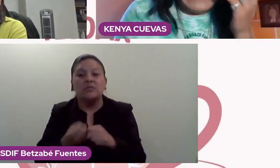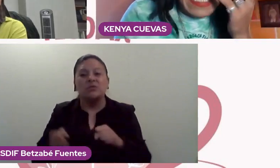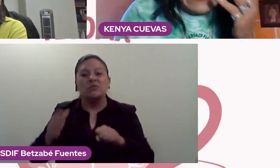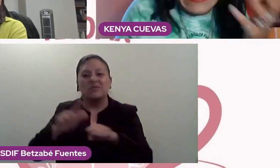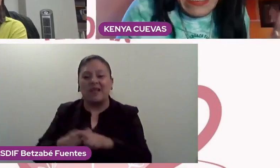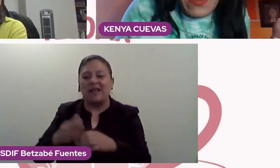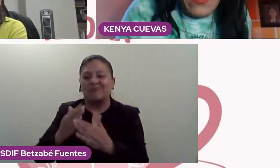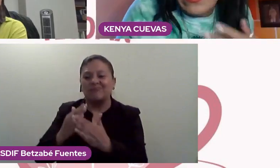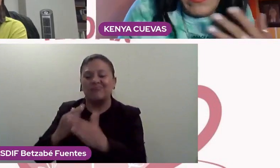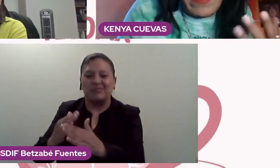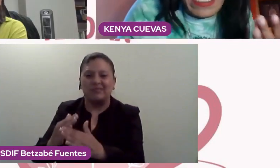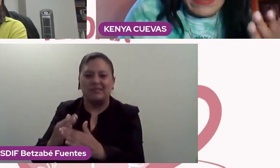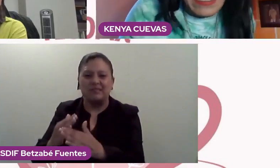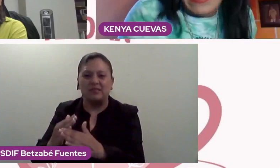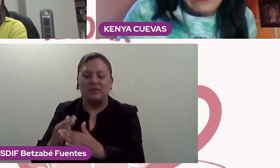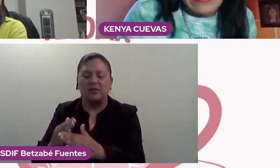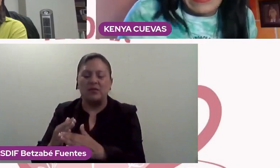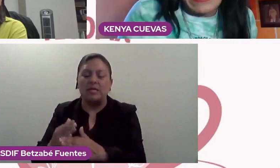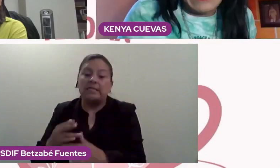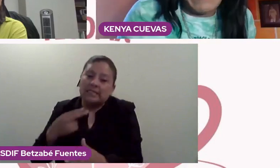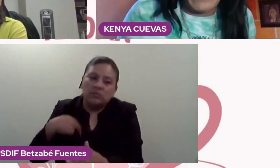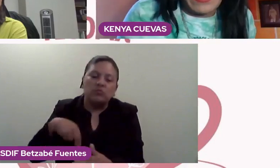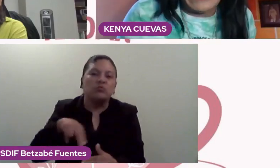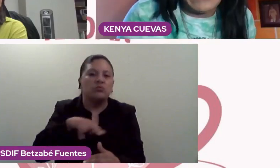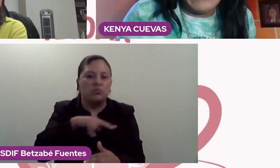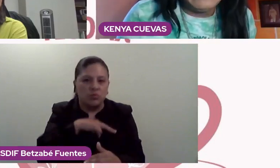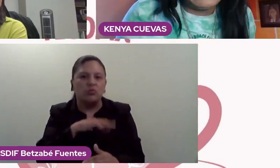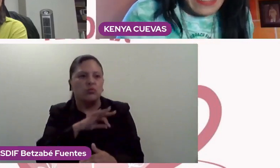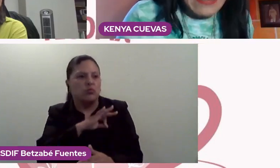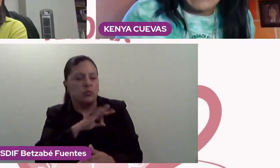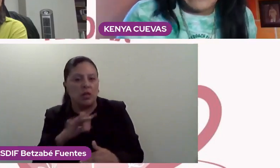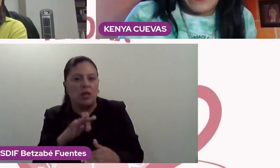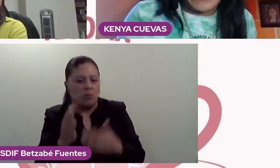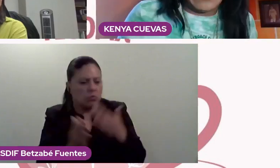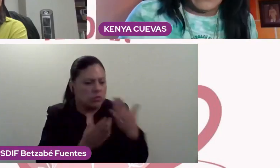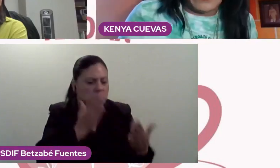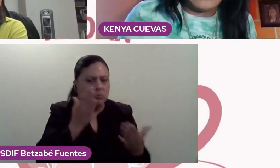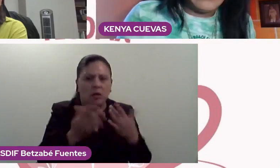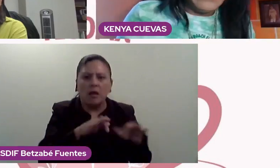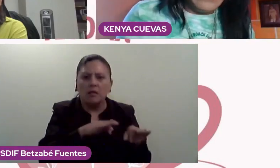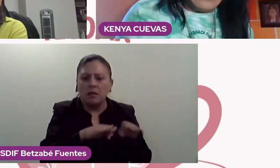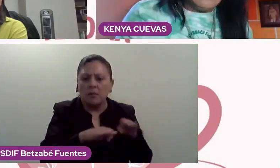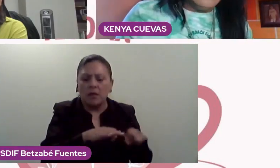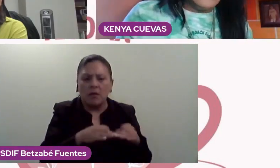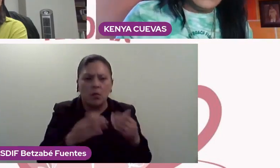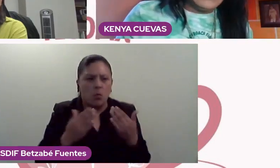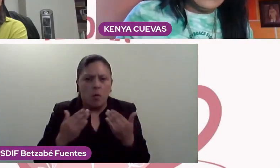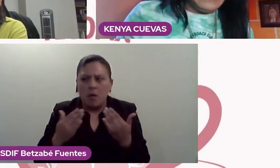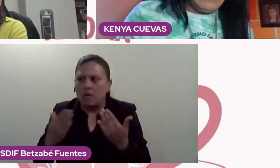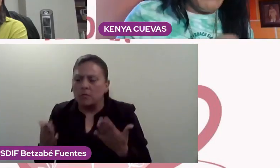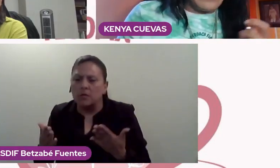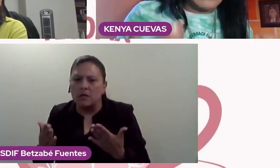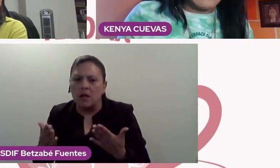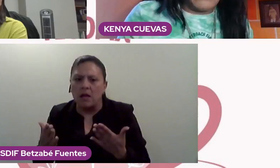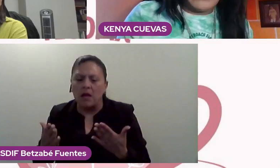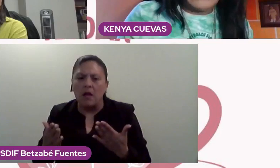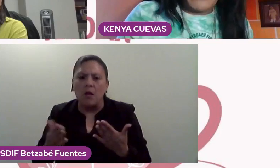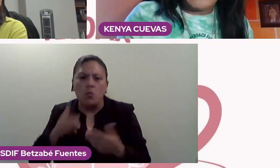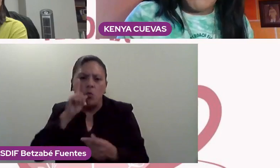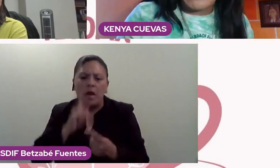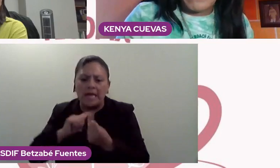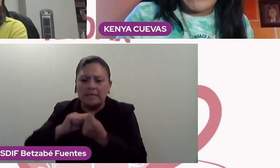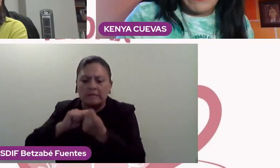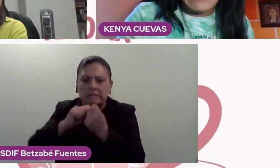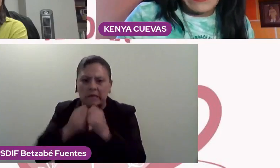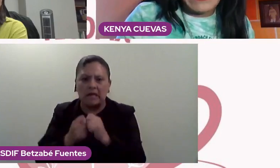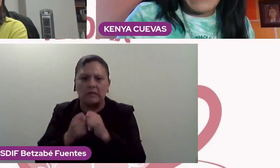dignamente, en serio, no estuvieran llenas las esquinas de mujeres trans trabajadoras sexuales. Entonces, pues todo esto